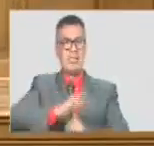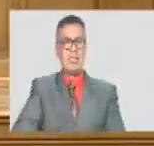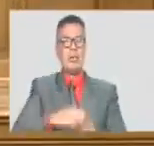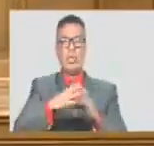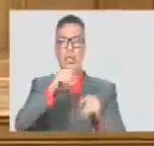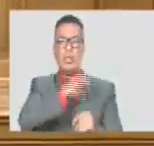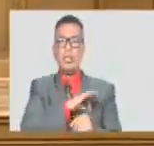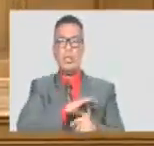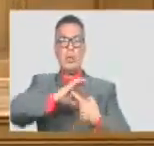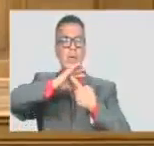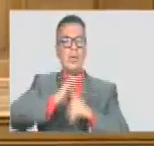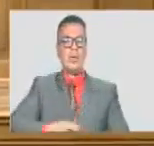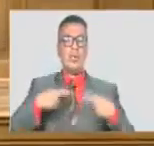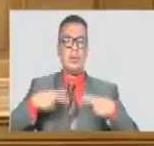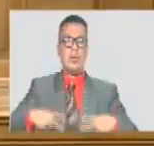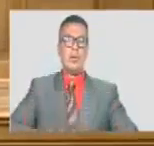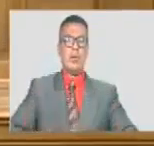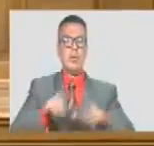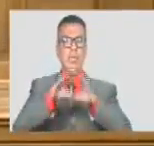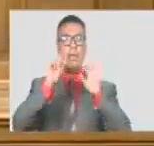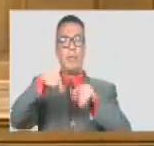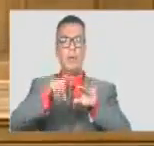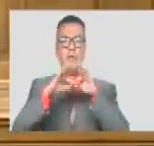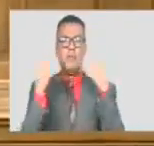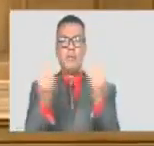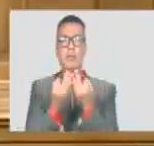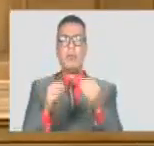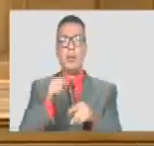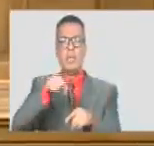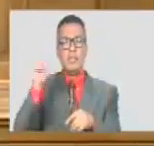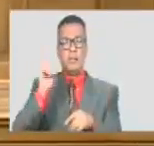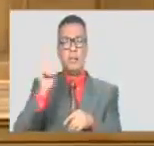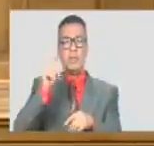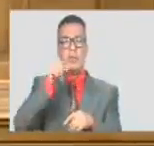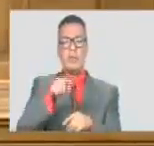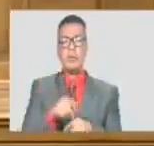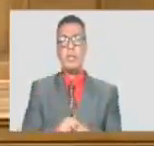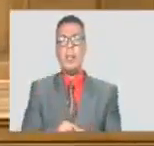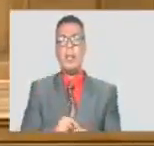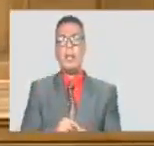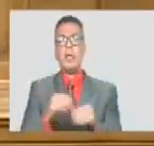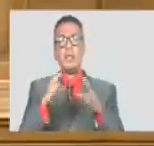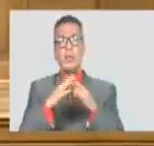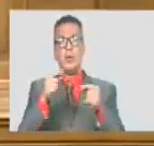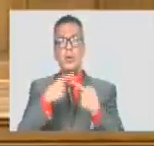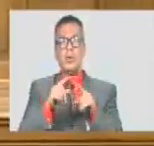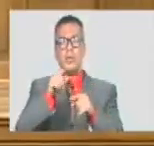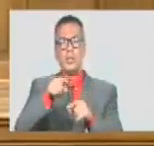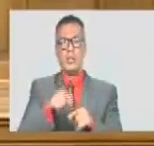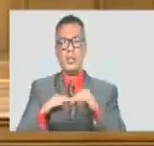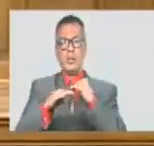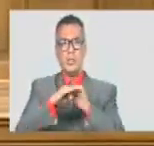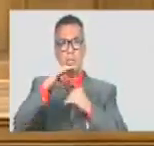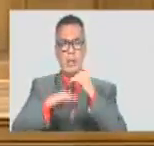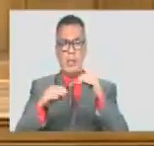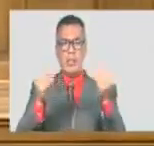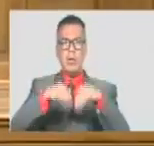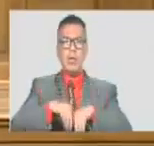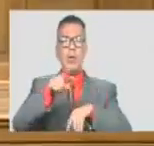sociedad, destruye vidas y familias. Nosotros desde Venezuela, con el proceso bolivariano, somos la antítesis de la desigualdad humana,